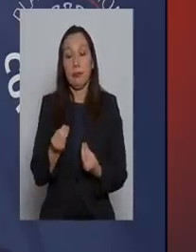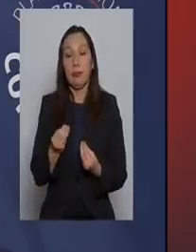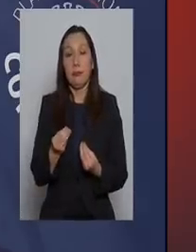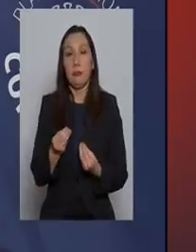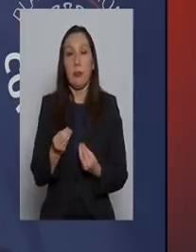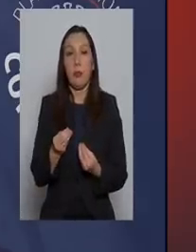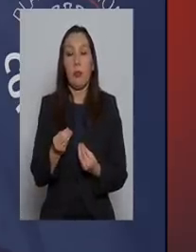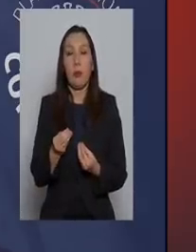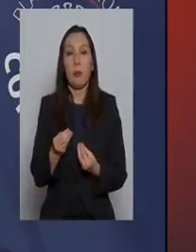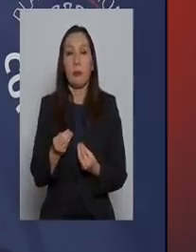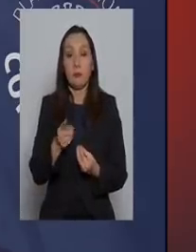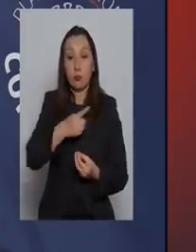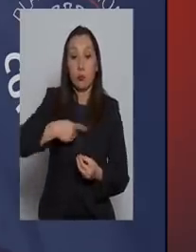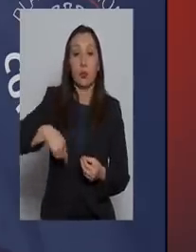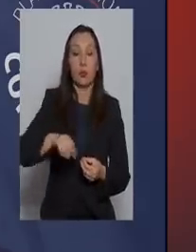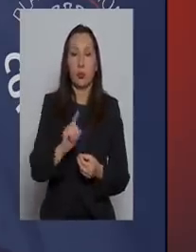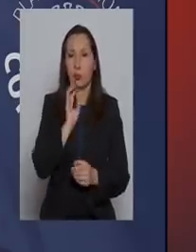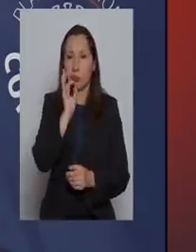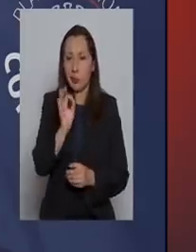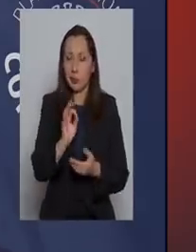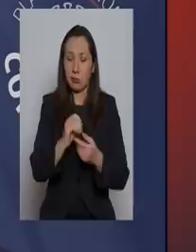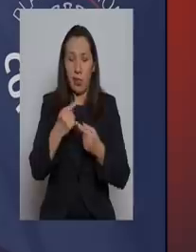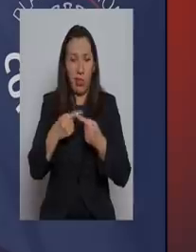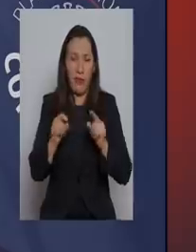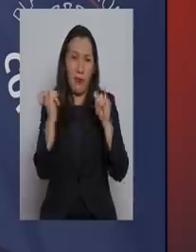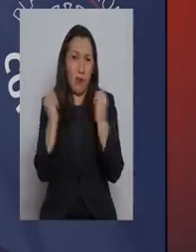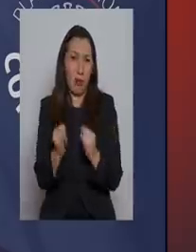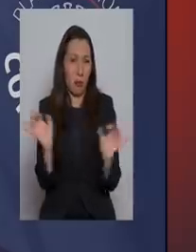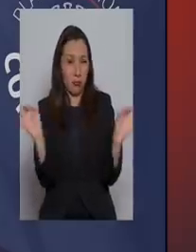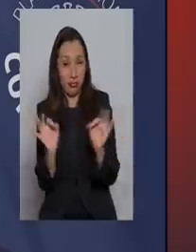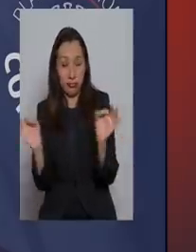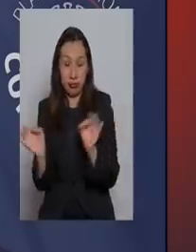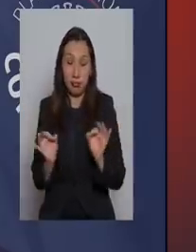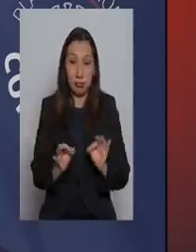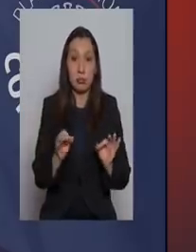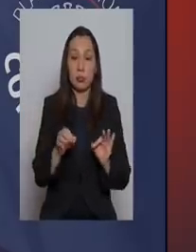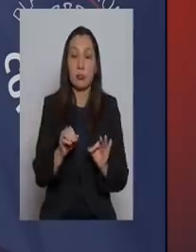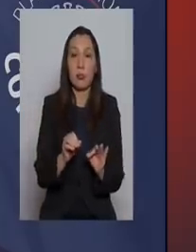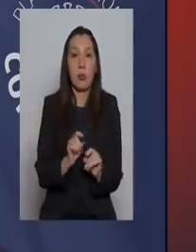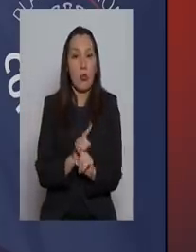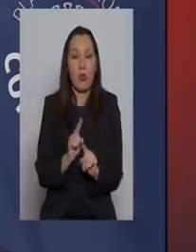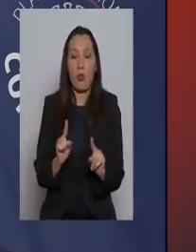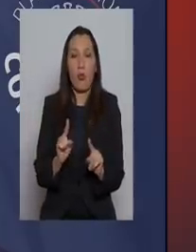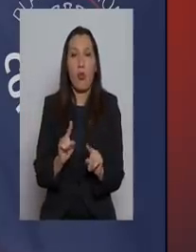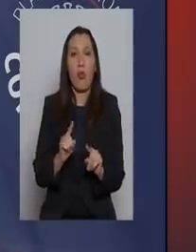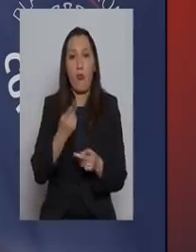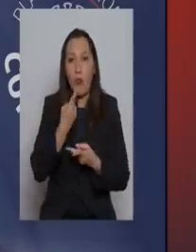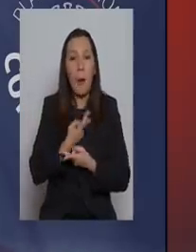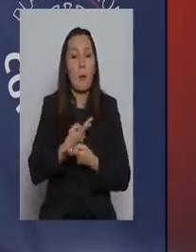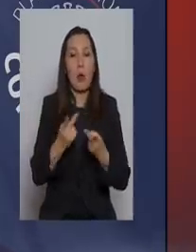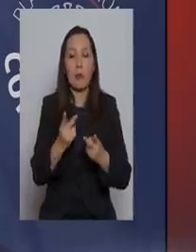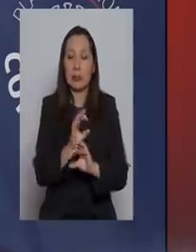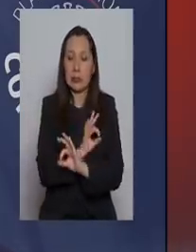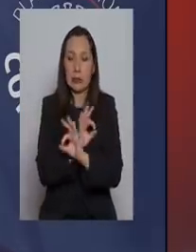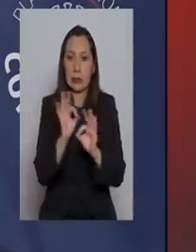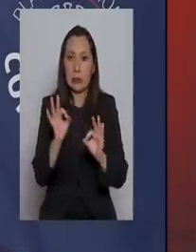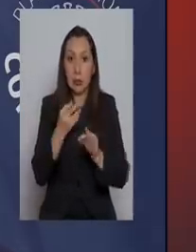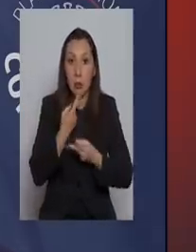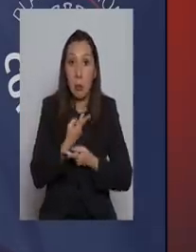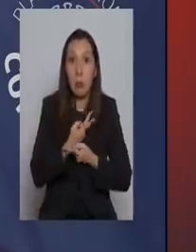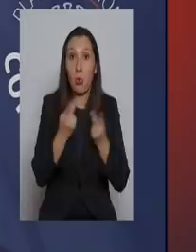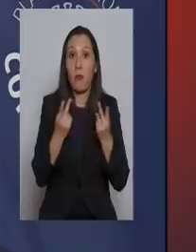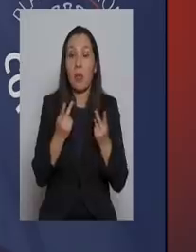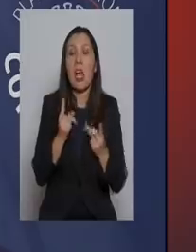Evidentemente, nosotros lo hemos dicho en todos los tonos, no vamos a revelar bajo ningún punto de